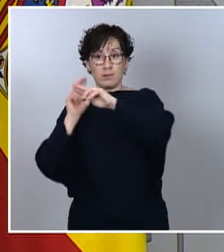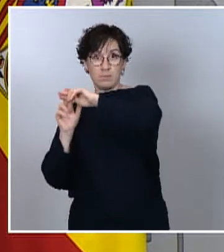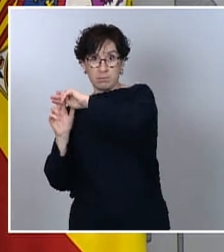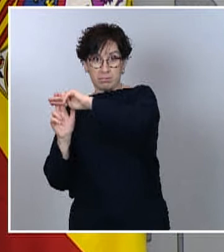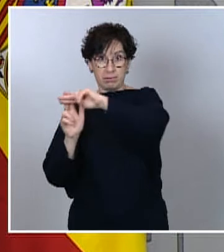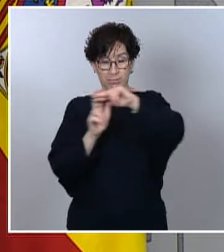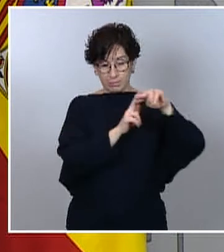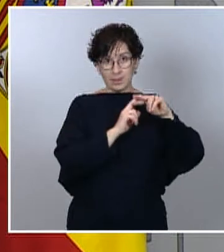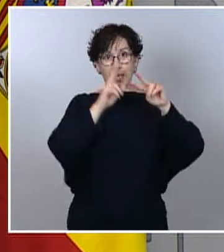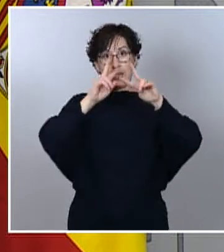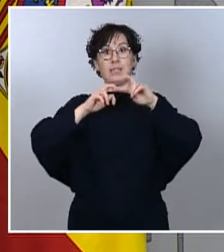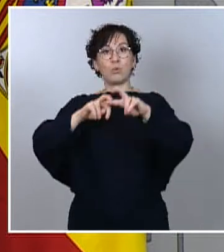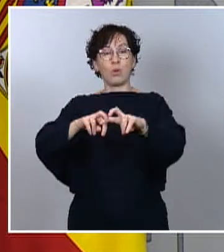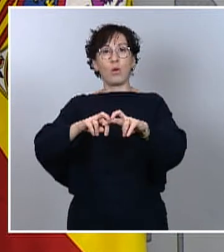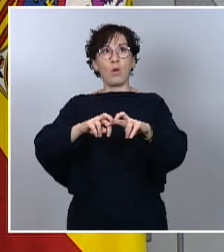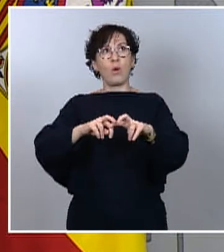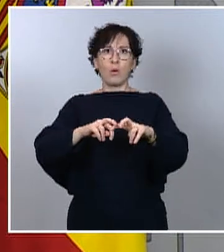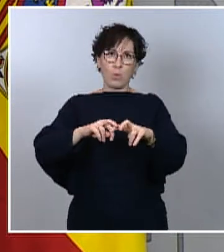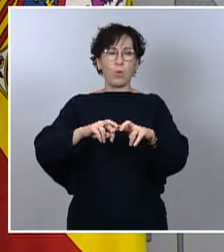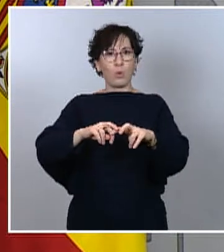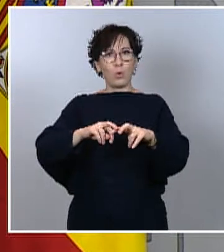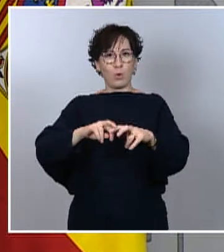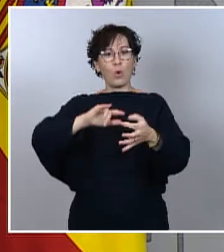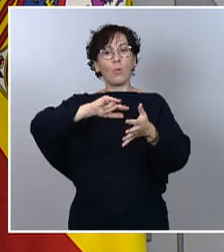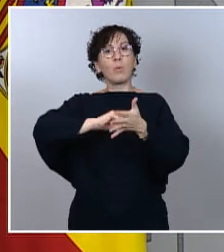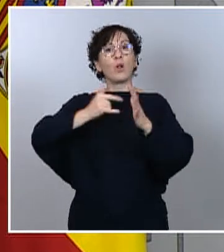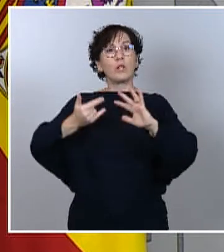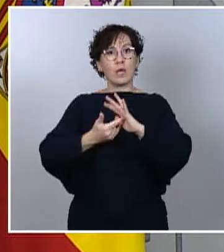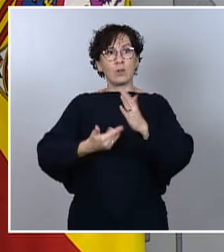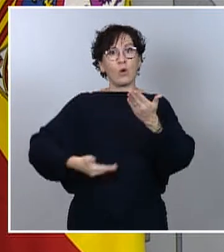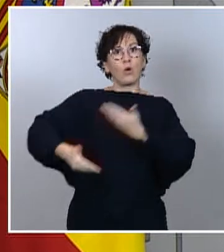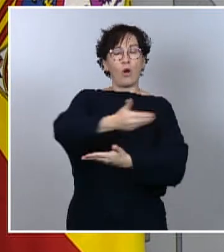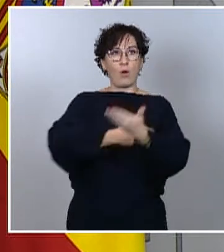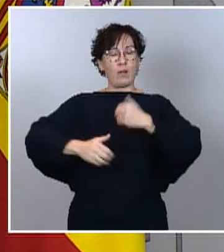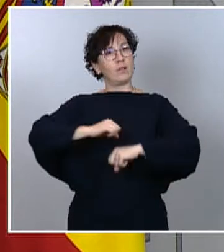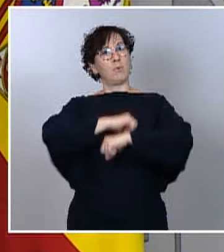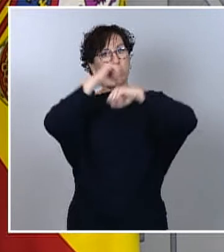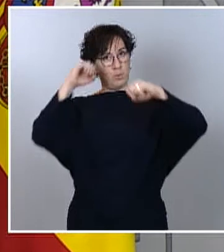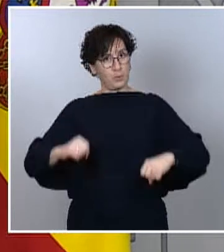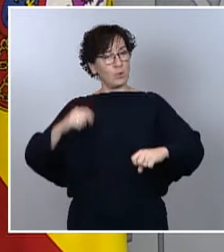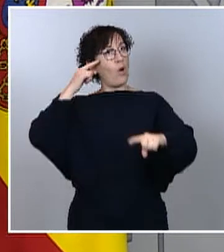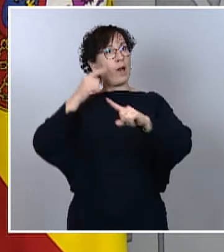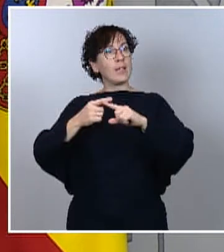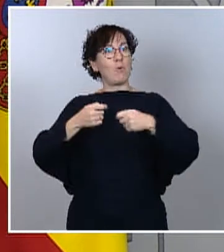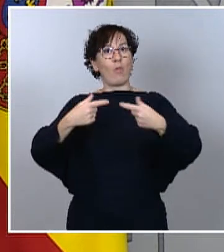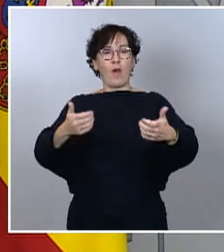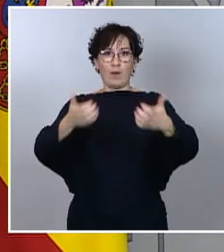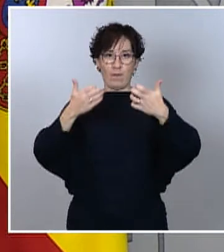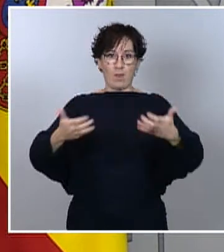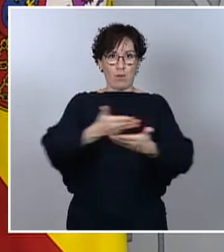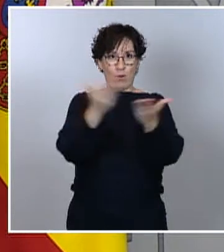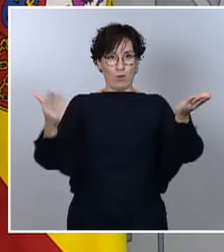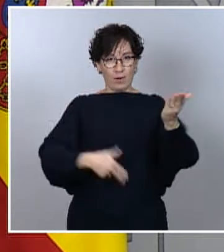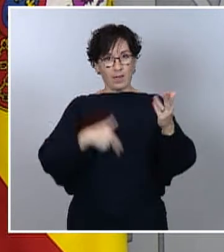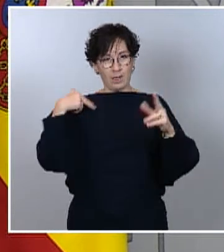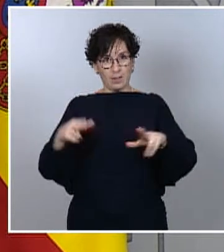se consolida un gran proyecto colaborativo en beneficio de toda la sociedad. Como saben, la vocación del Instituto